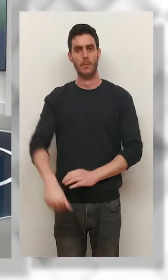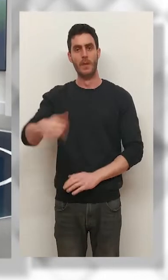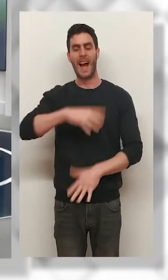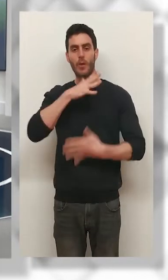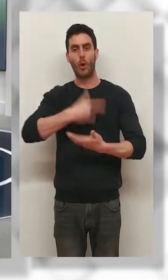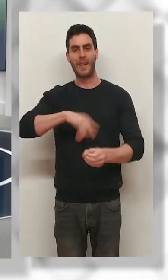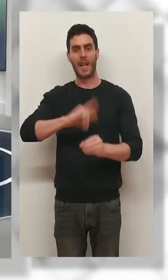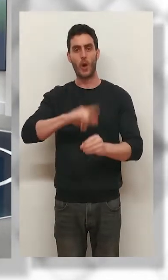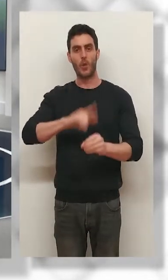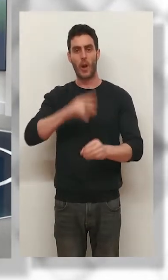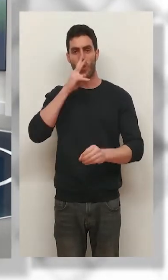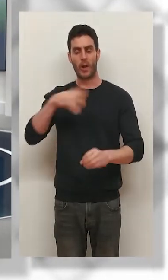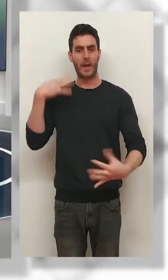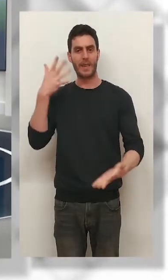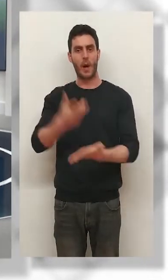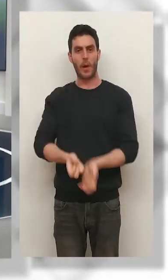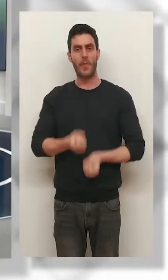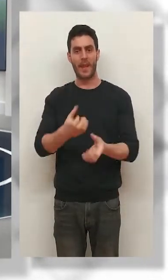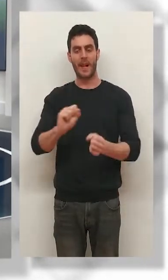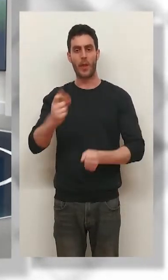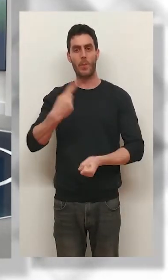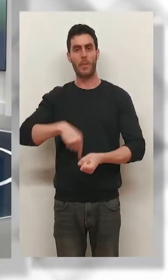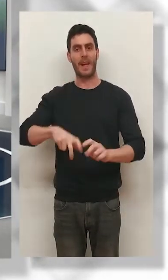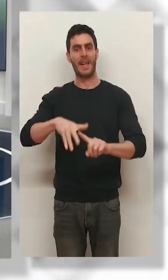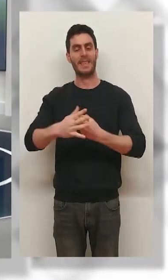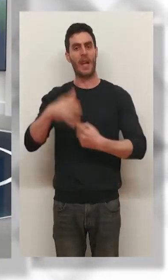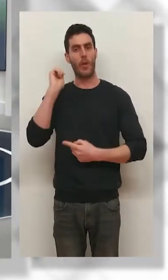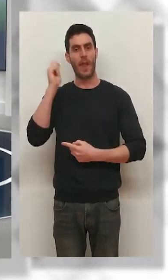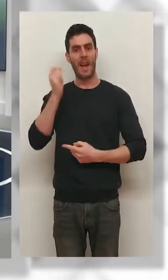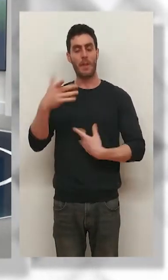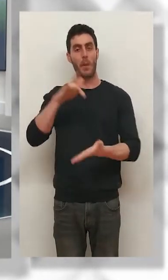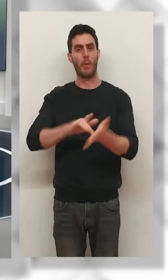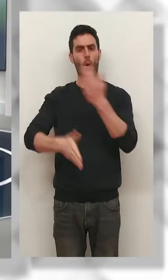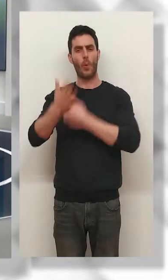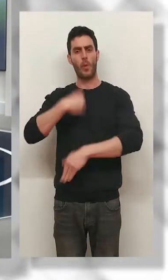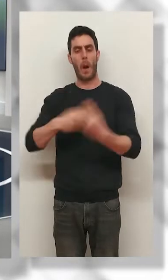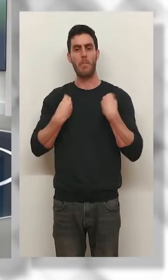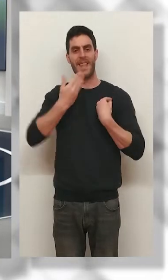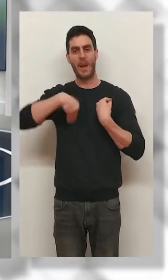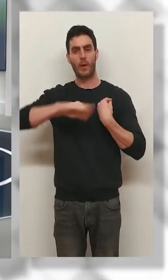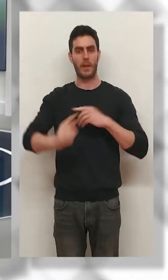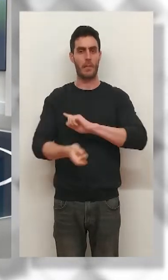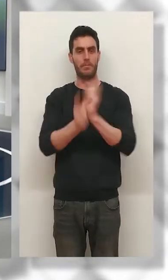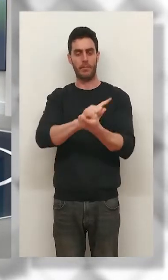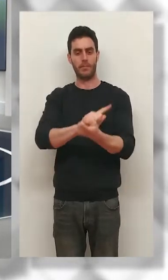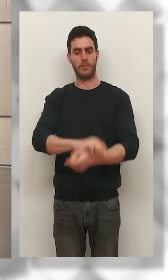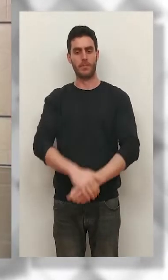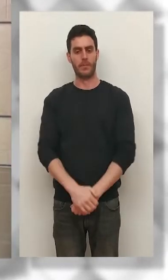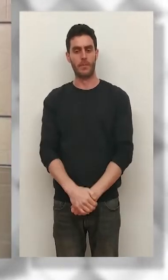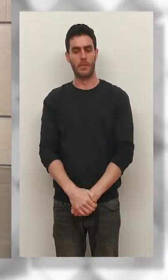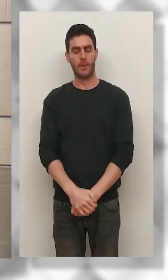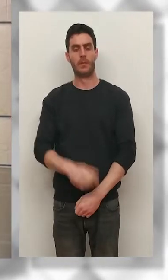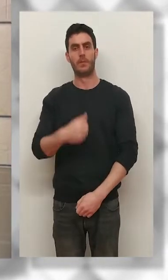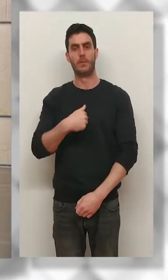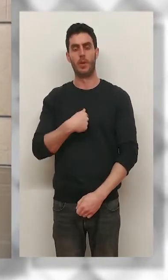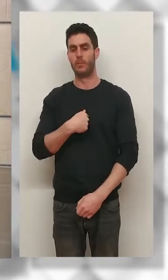Y hoy, este lunes, se cumplen 2 años de la declaración del primer estado de alarma, el momento que cambió nuestras vidas.